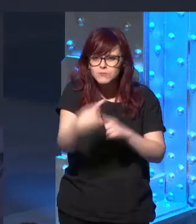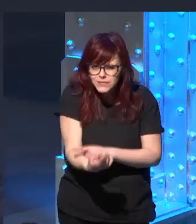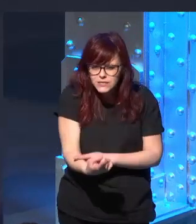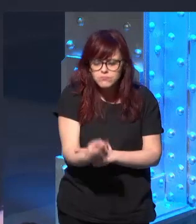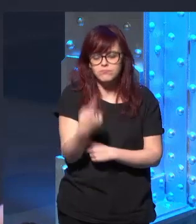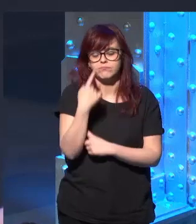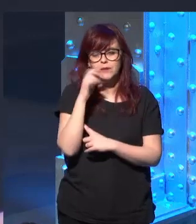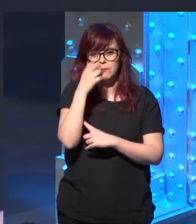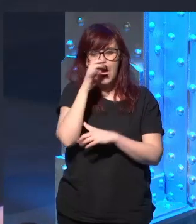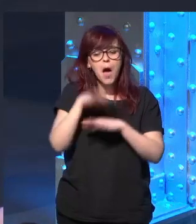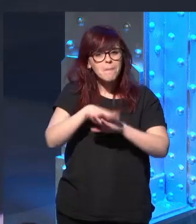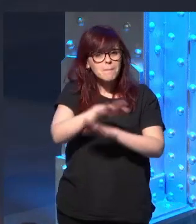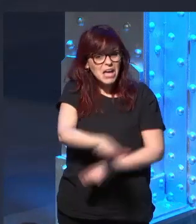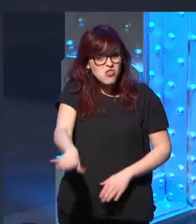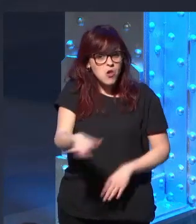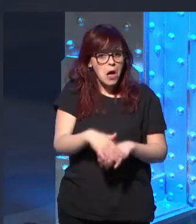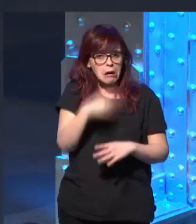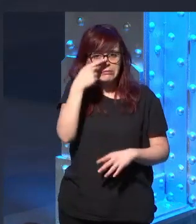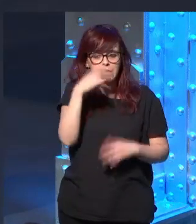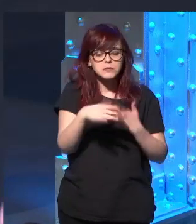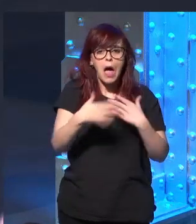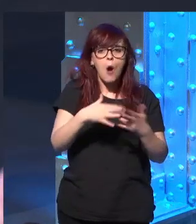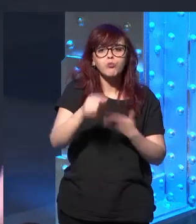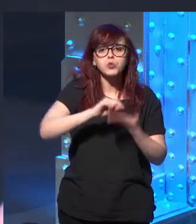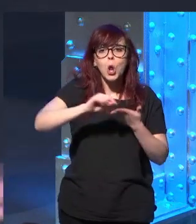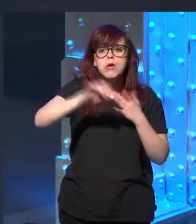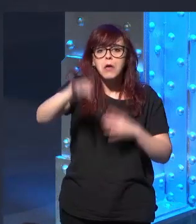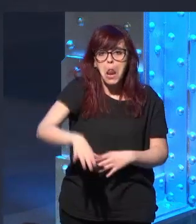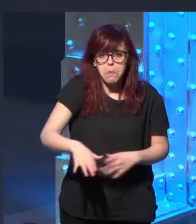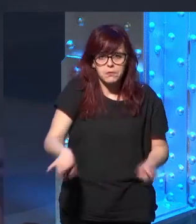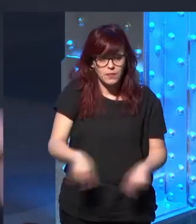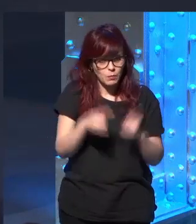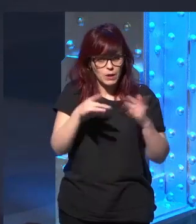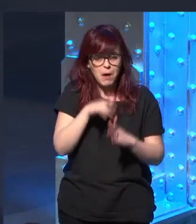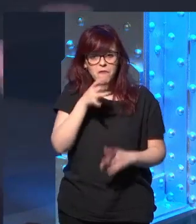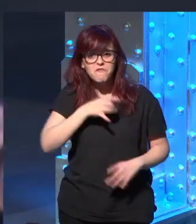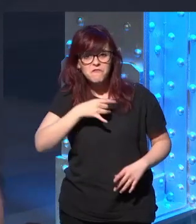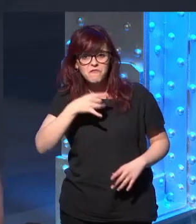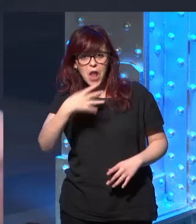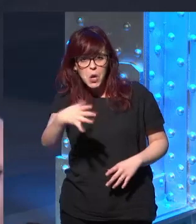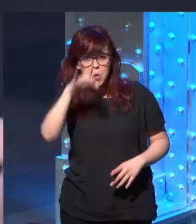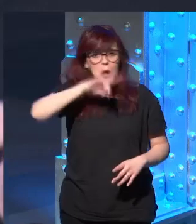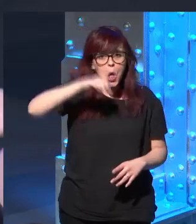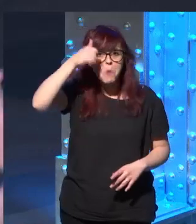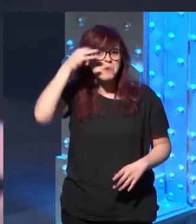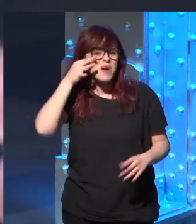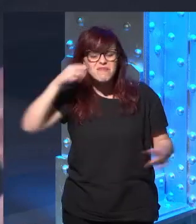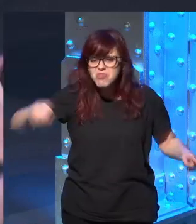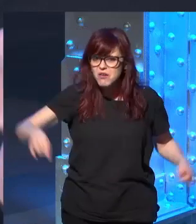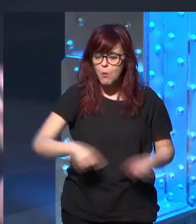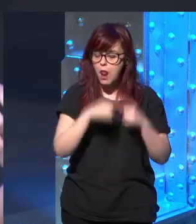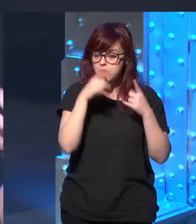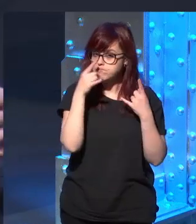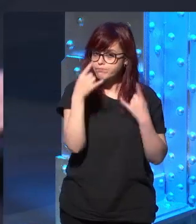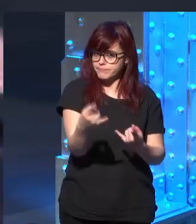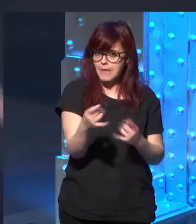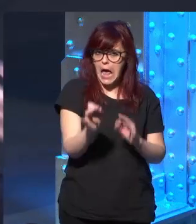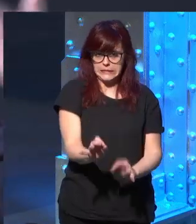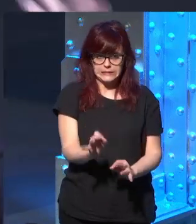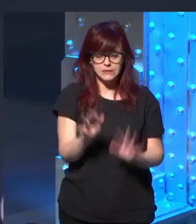porque cuando somos pequeños no nos fijamos en el nombre de los autores, ¿no? Si son blancos, negros, hombres, mujeres. Pero luego es cierto que